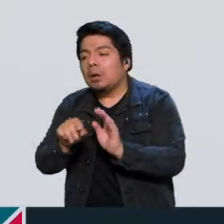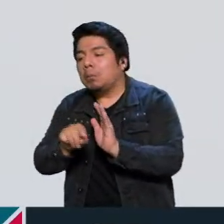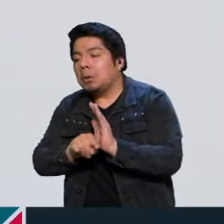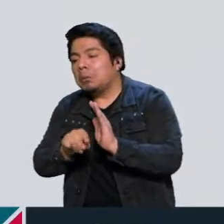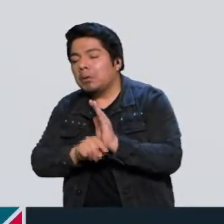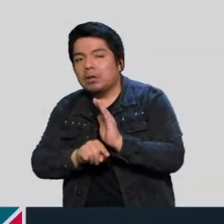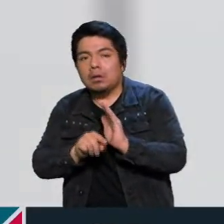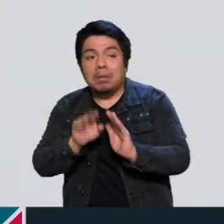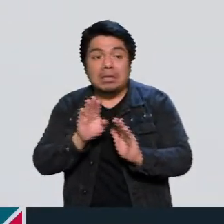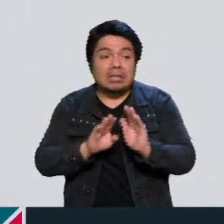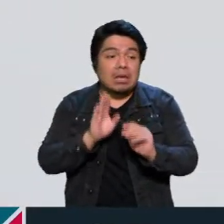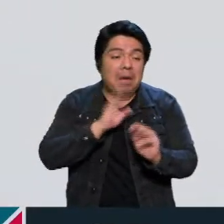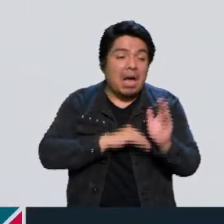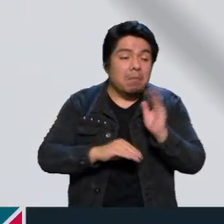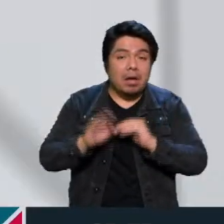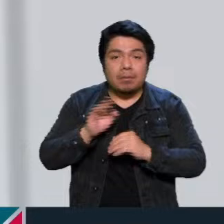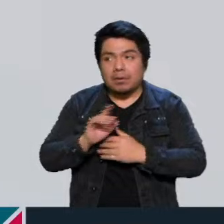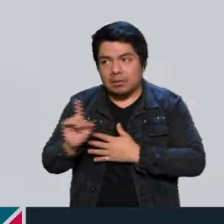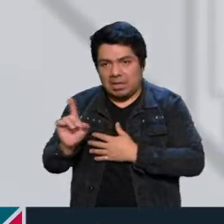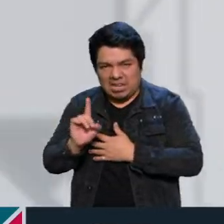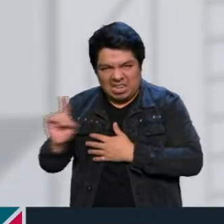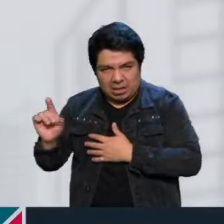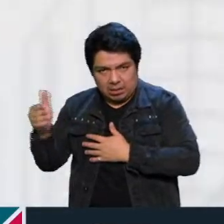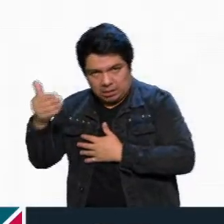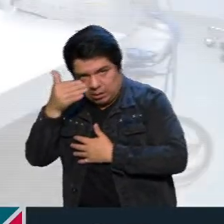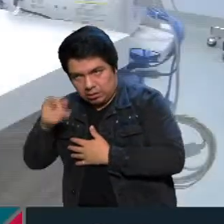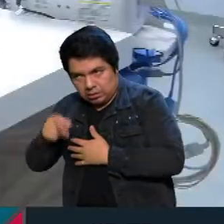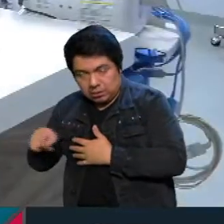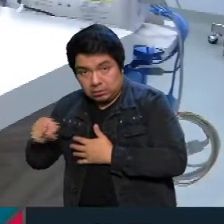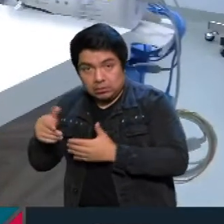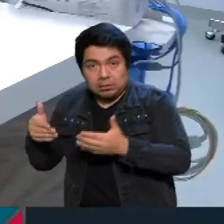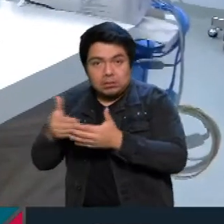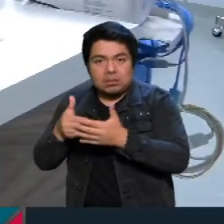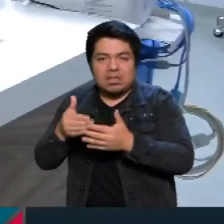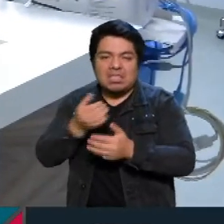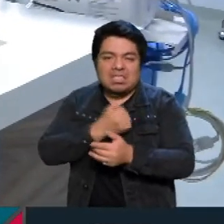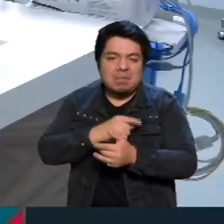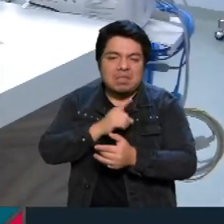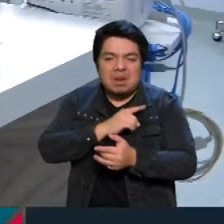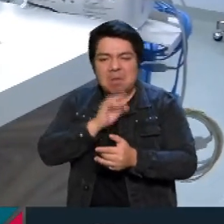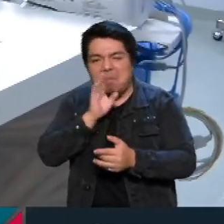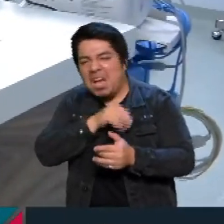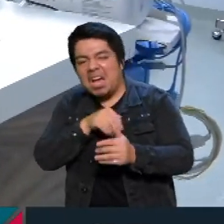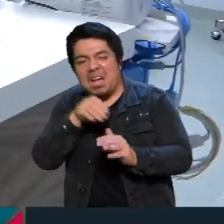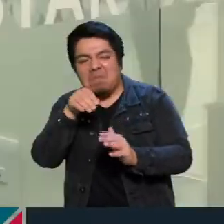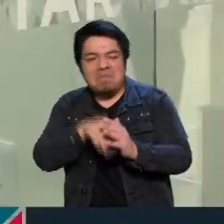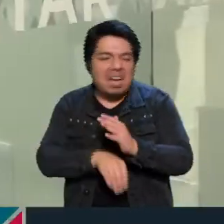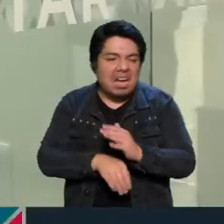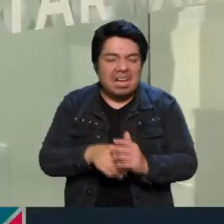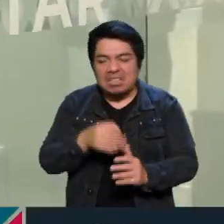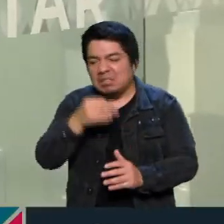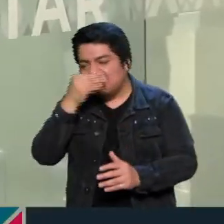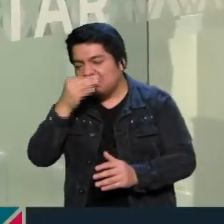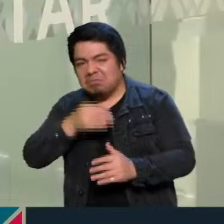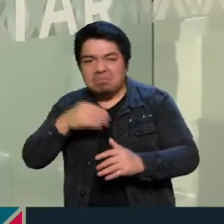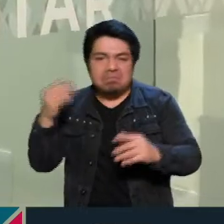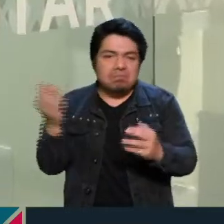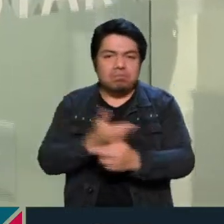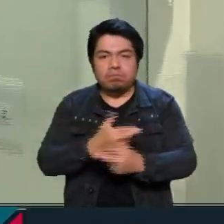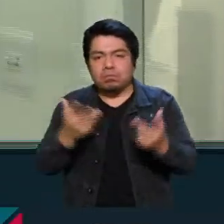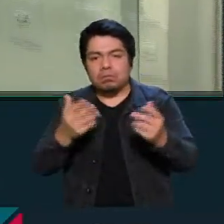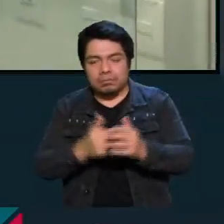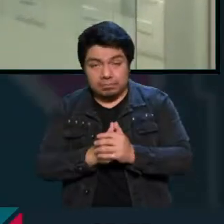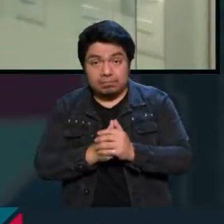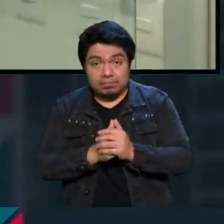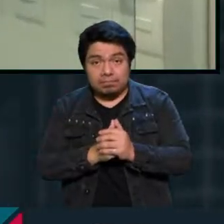parece que estamos muy mal. Esto es lo que maneja la derecha, ¿no? De que el sistema de salud es un desastre y que estamos prácticamente al borde de un desastre en el